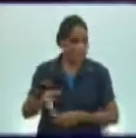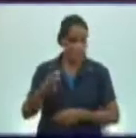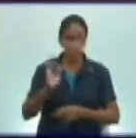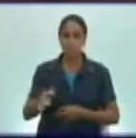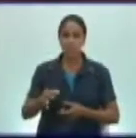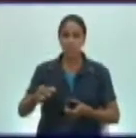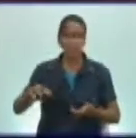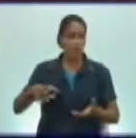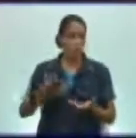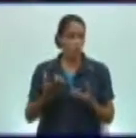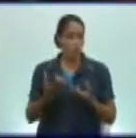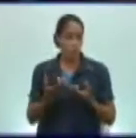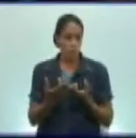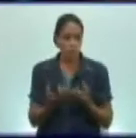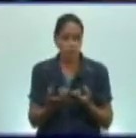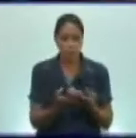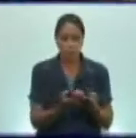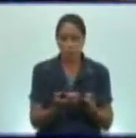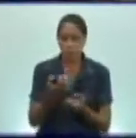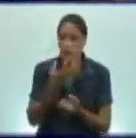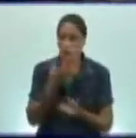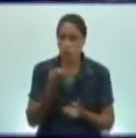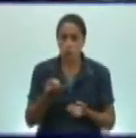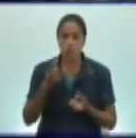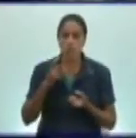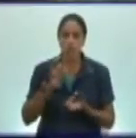zonas muy húmedas.